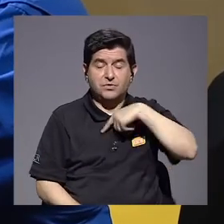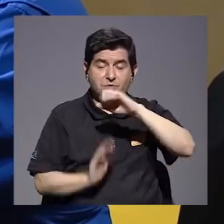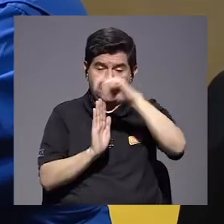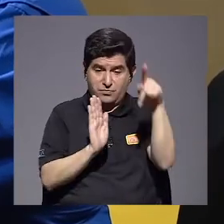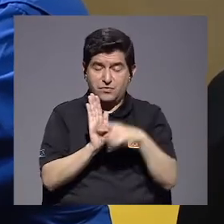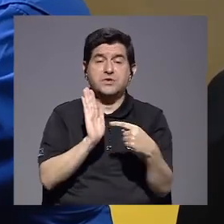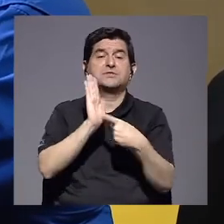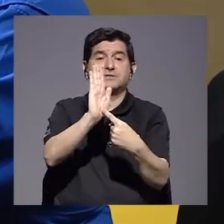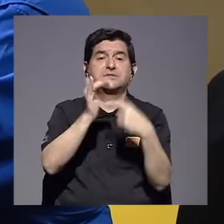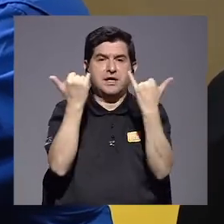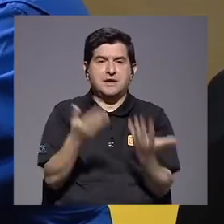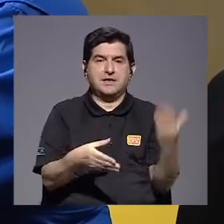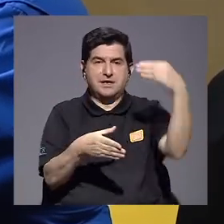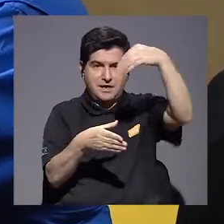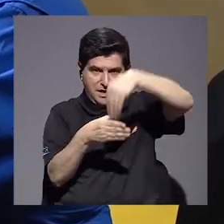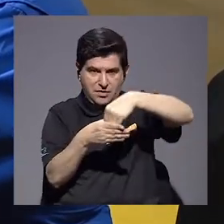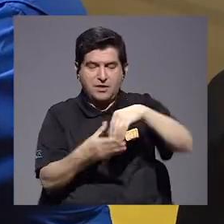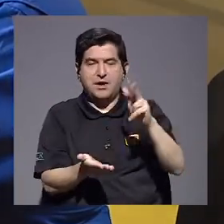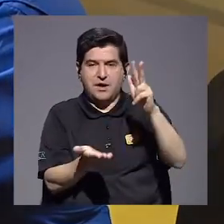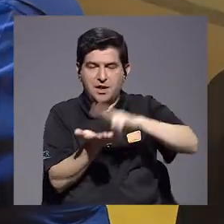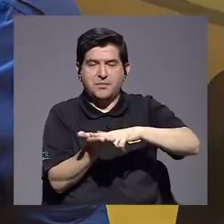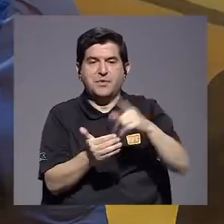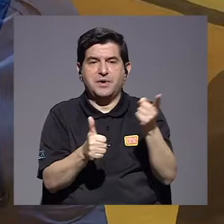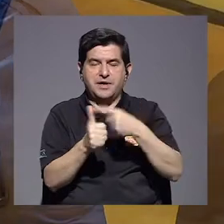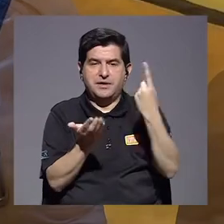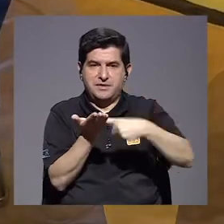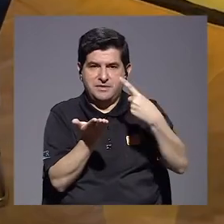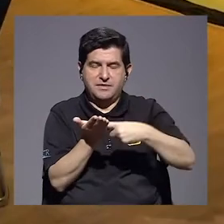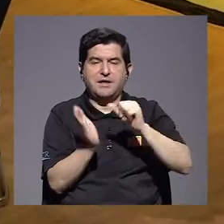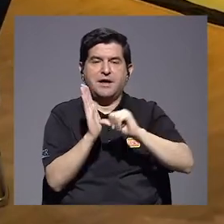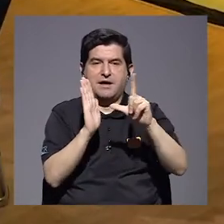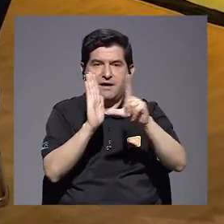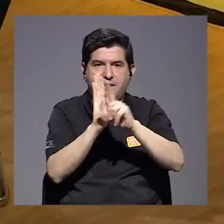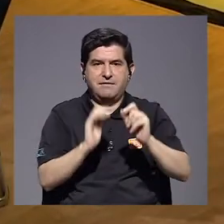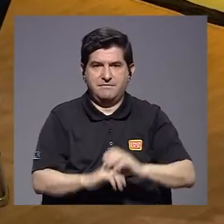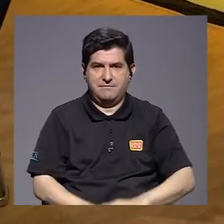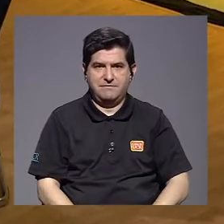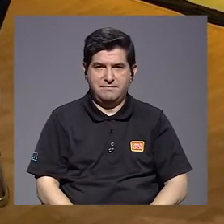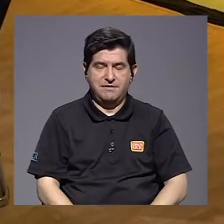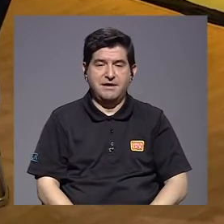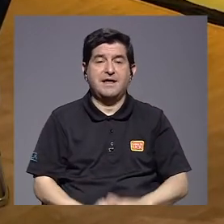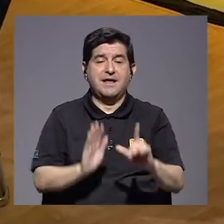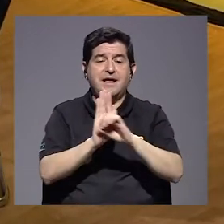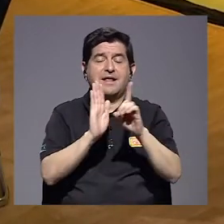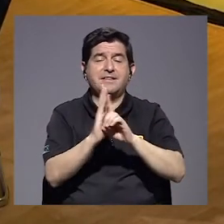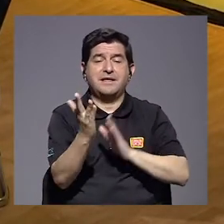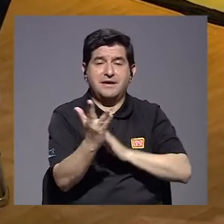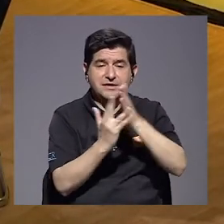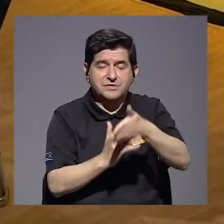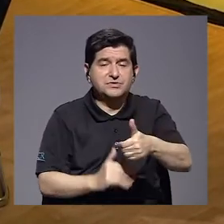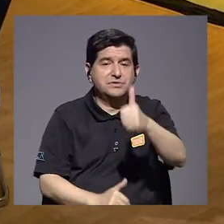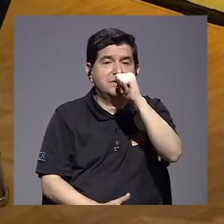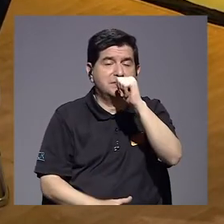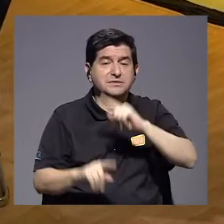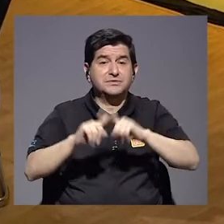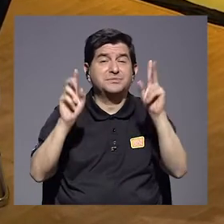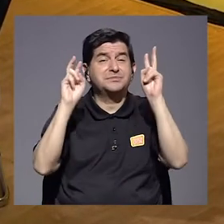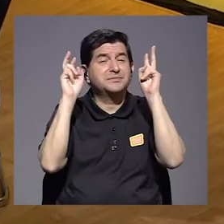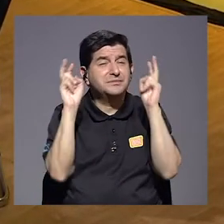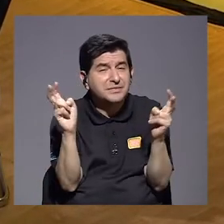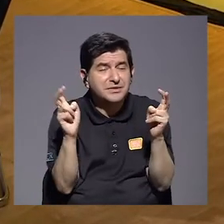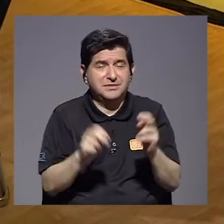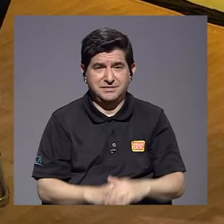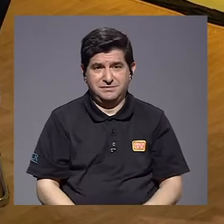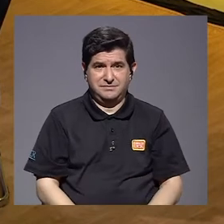nuestra Constitución, ya lo incorporaron, al menos aprobó en primer debate en la Asamblea Legislativa, lo que es el derecho al acceso al agua, pero el